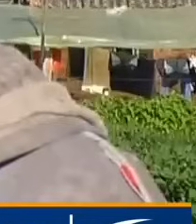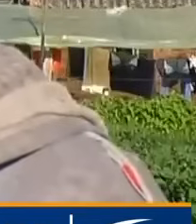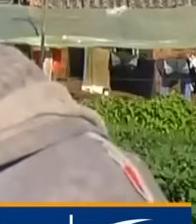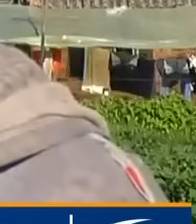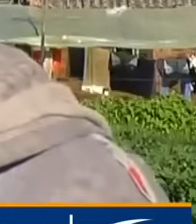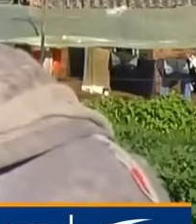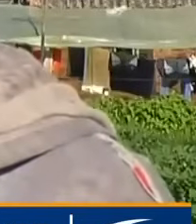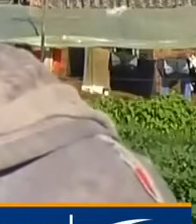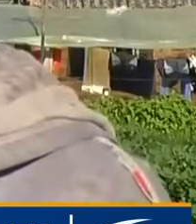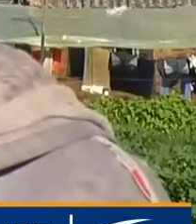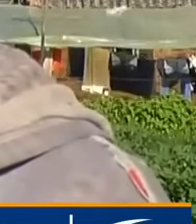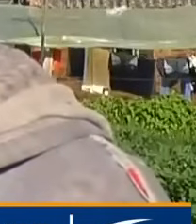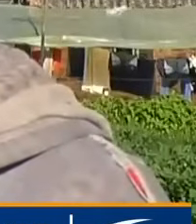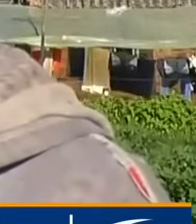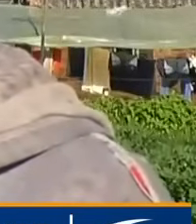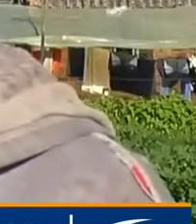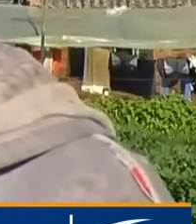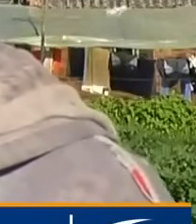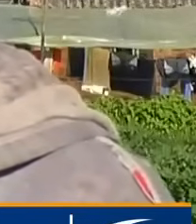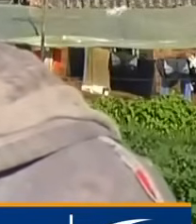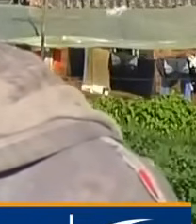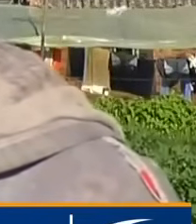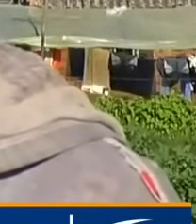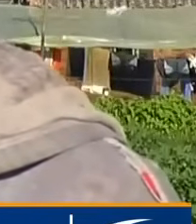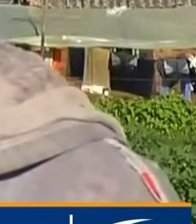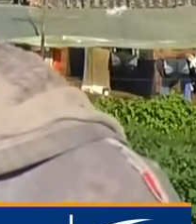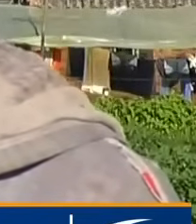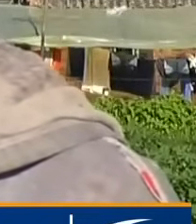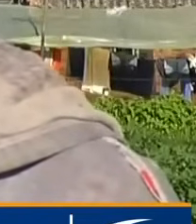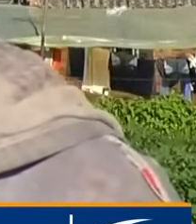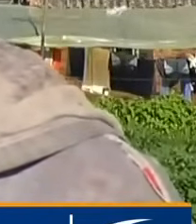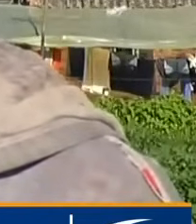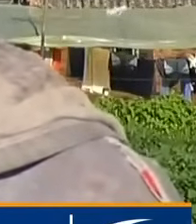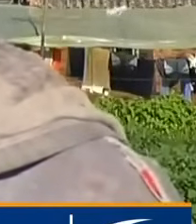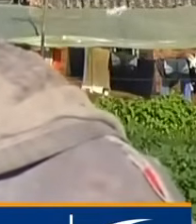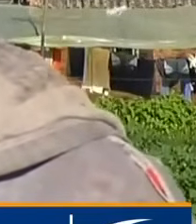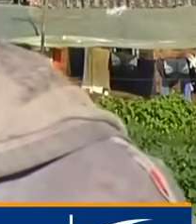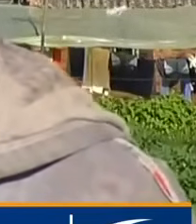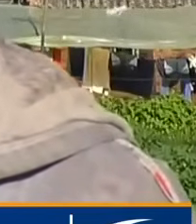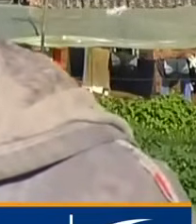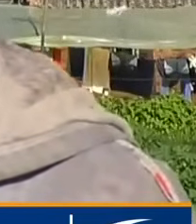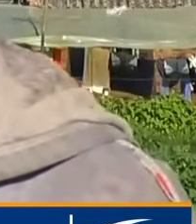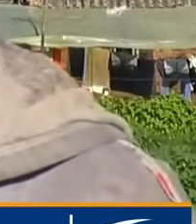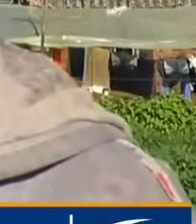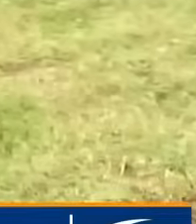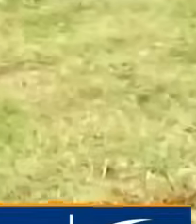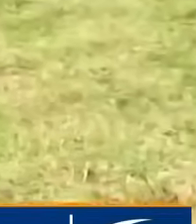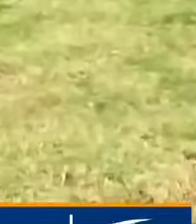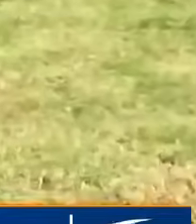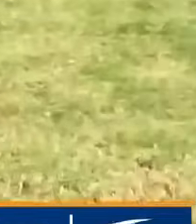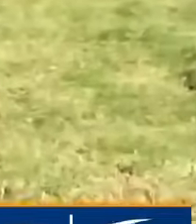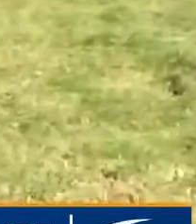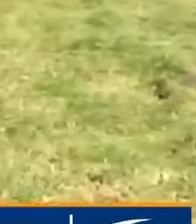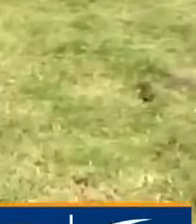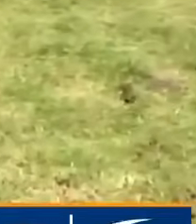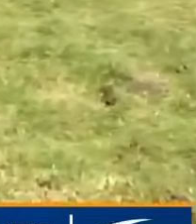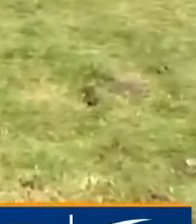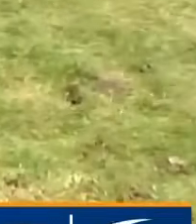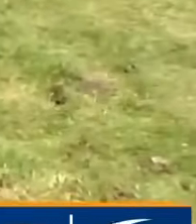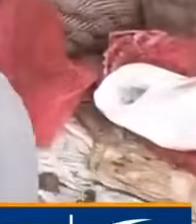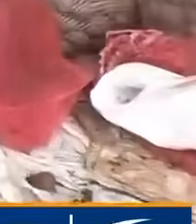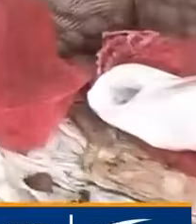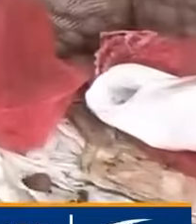ordeñar y ahí sigue por ahí a los oficios, escoger papa en el día, a veces de yerbar, fumigar. Trabaja el